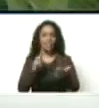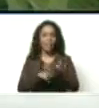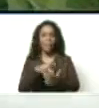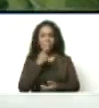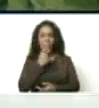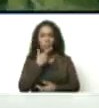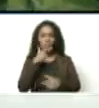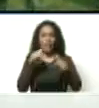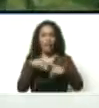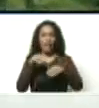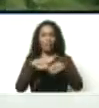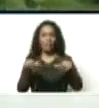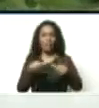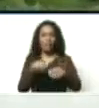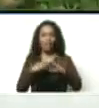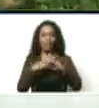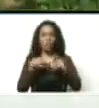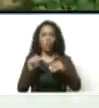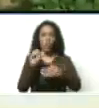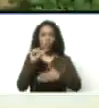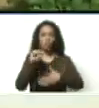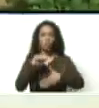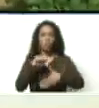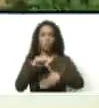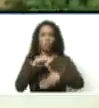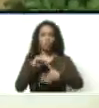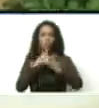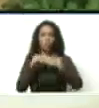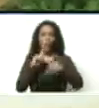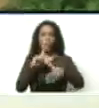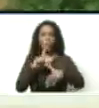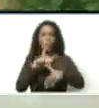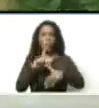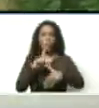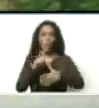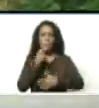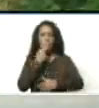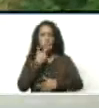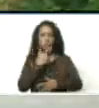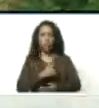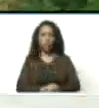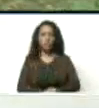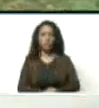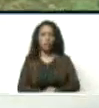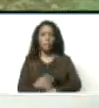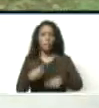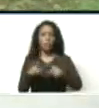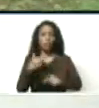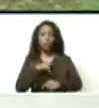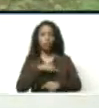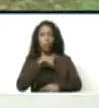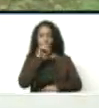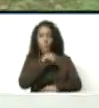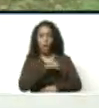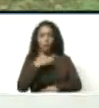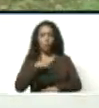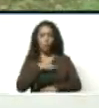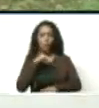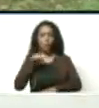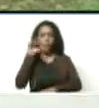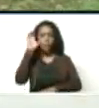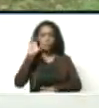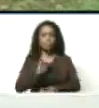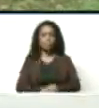tierra toda suramérica toda américa latina y el caribe hermoso pero nosotros amamos tanto a nuestro país